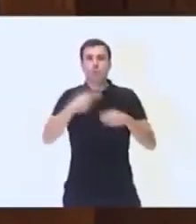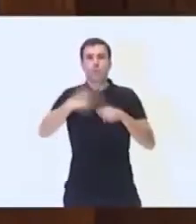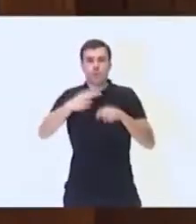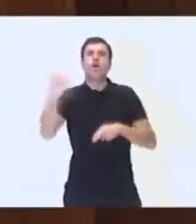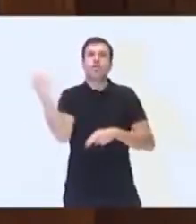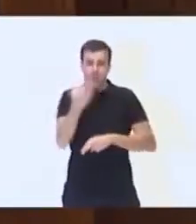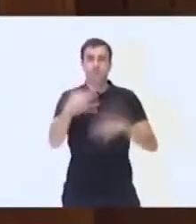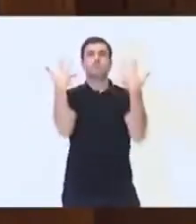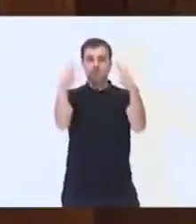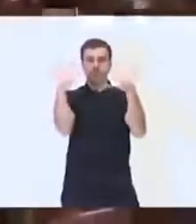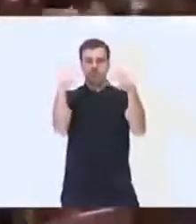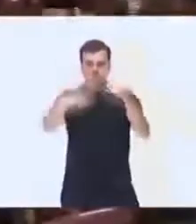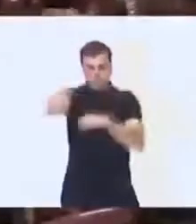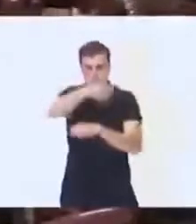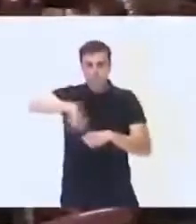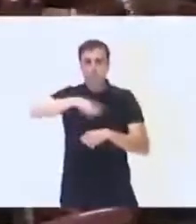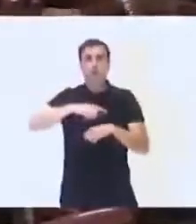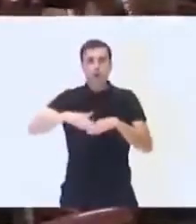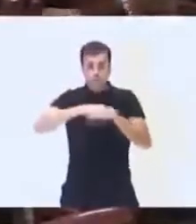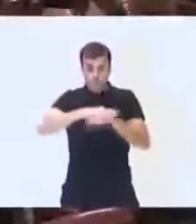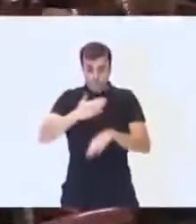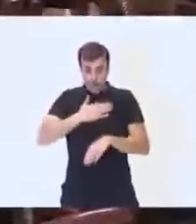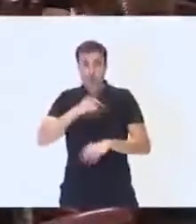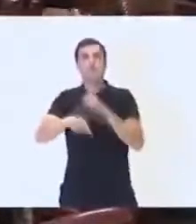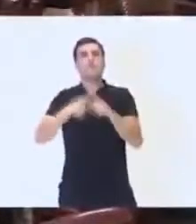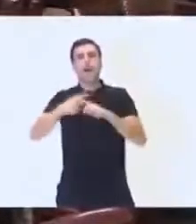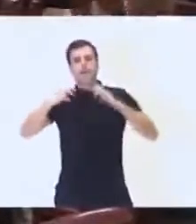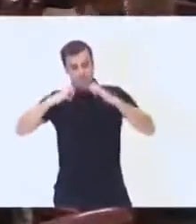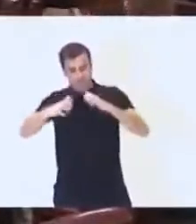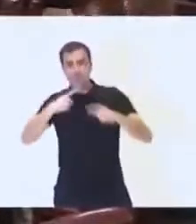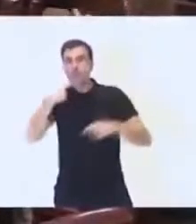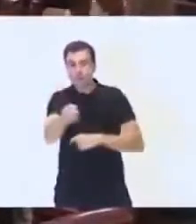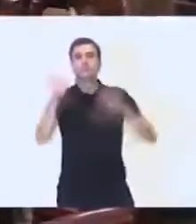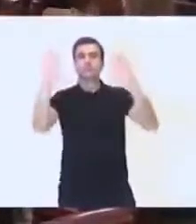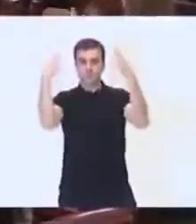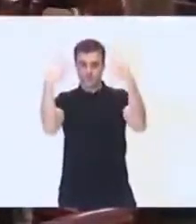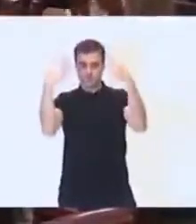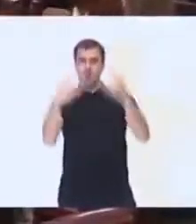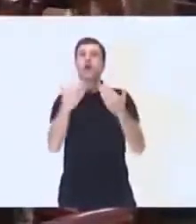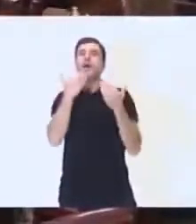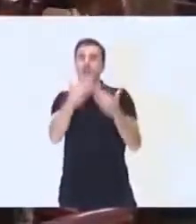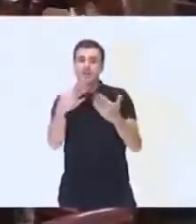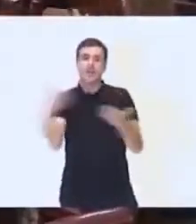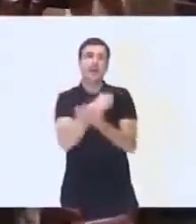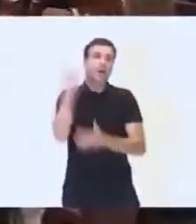representantes, de su gobierno y también del Parlamento. Gracias a todas y a todos.